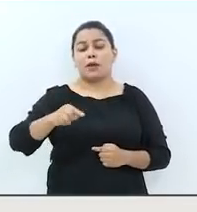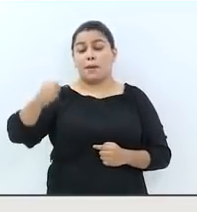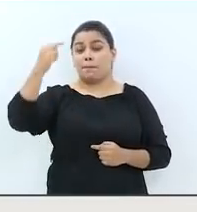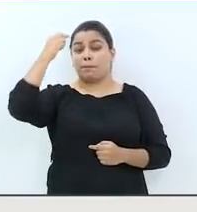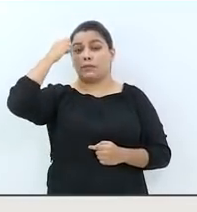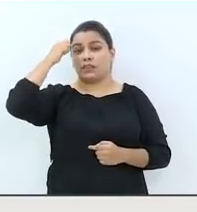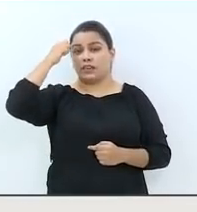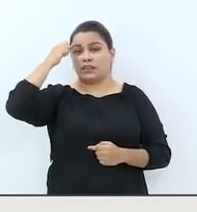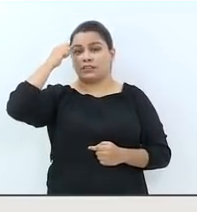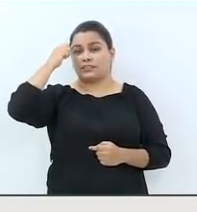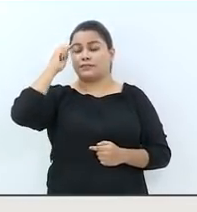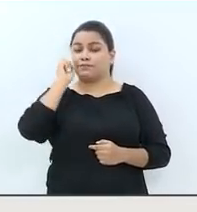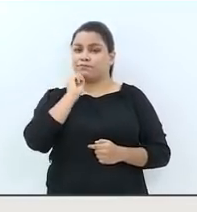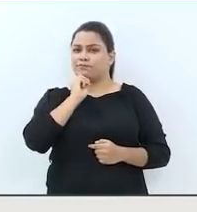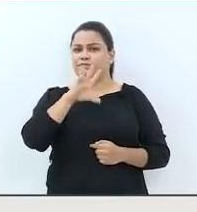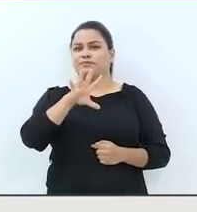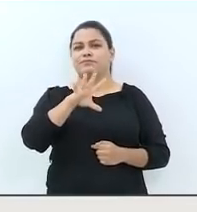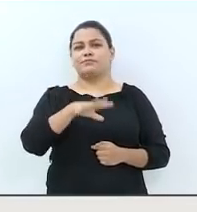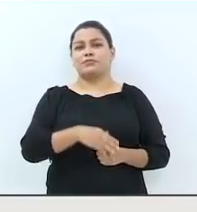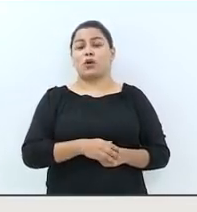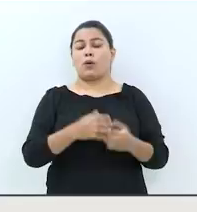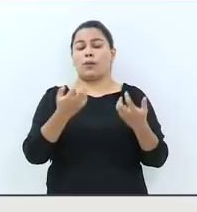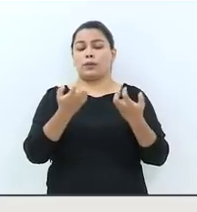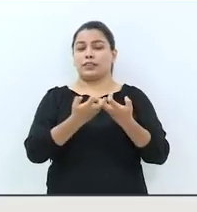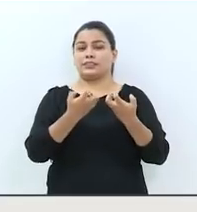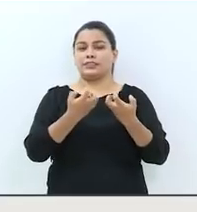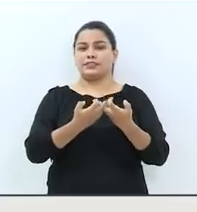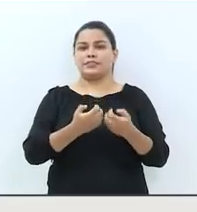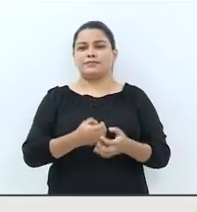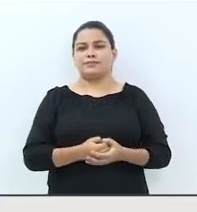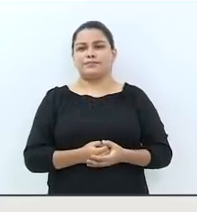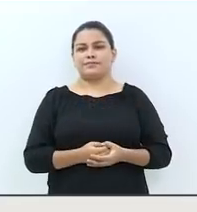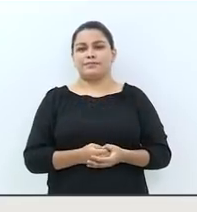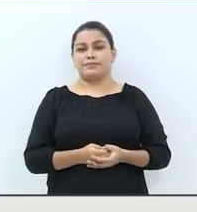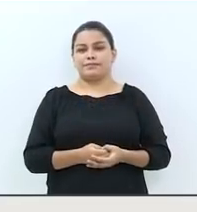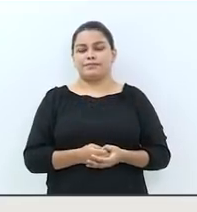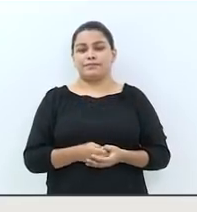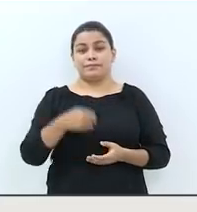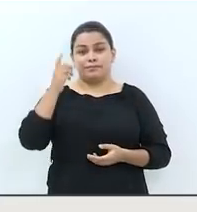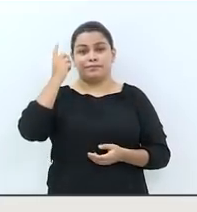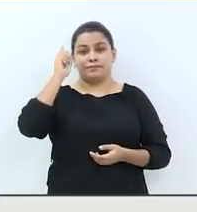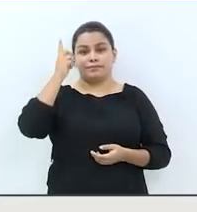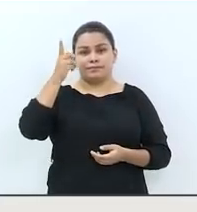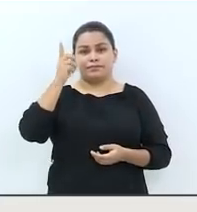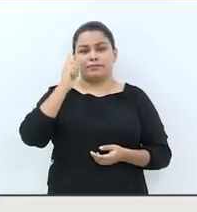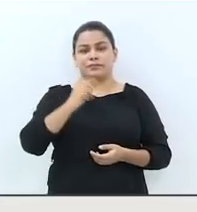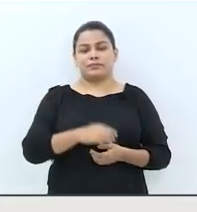si les cuento, equipazo, compañeras y compañeros docentes, que hay dos